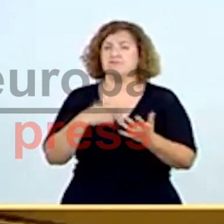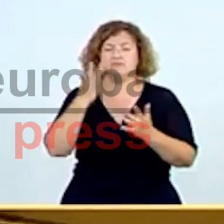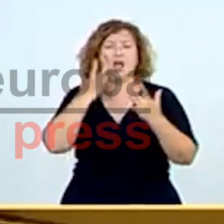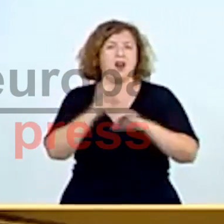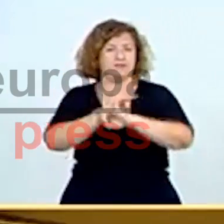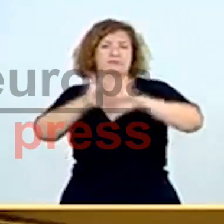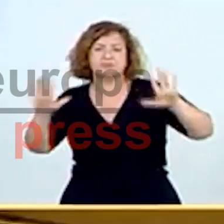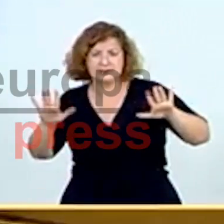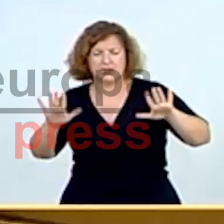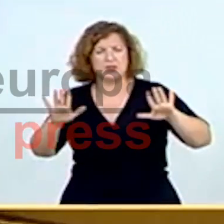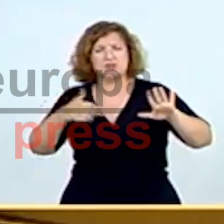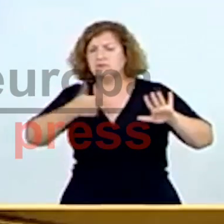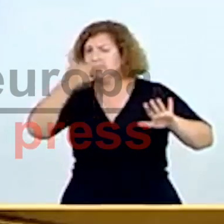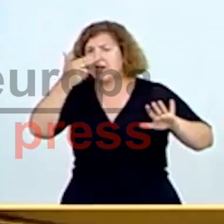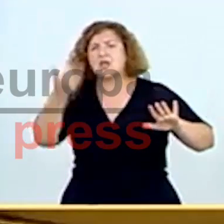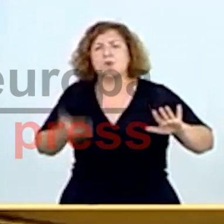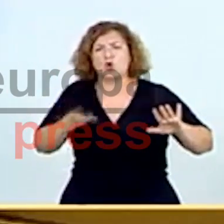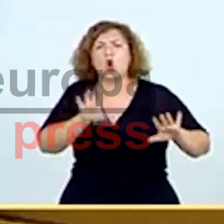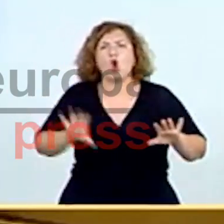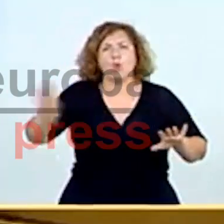cuenta de que efectivamente le importa y mucho lo que ocurre en las comunidades autónomas.